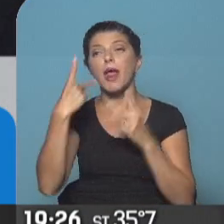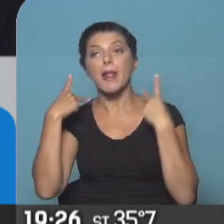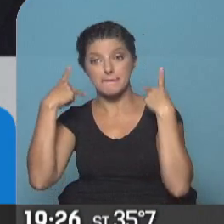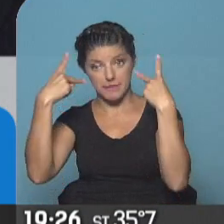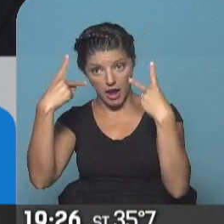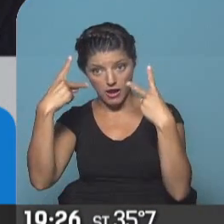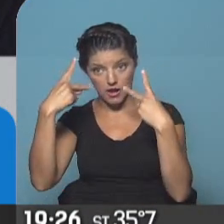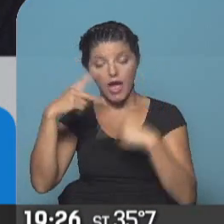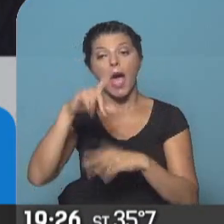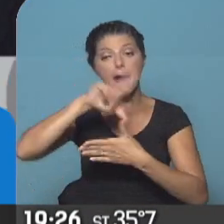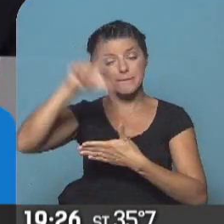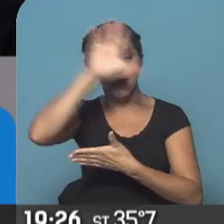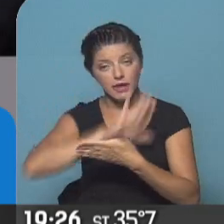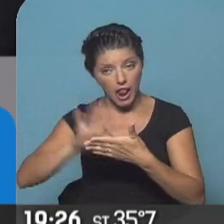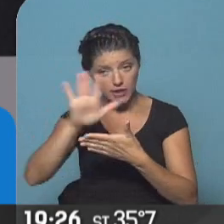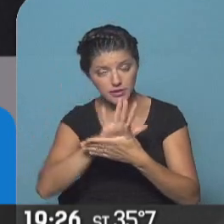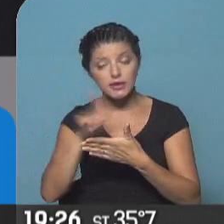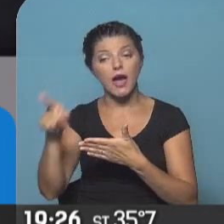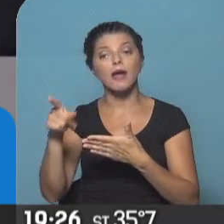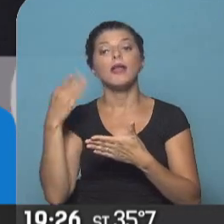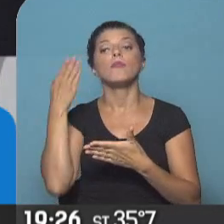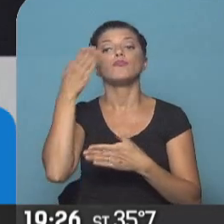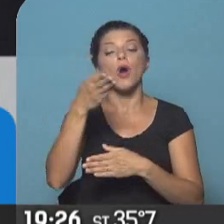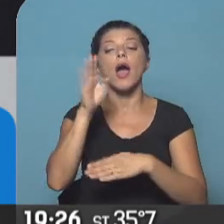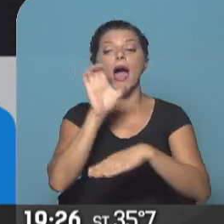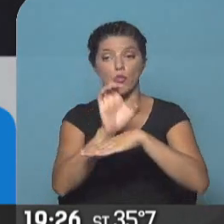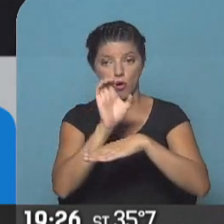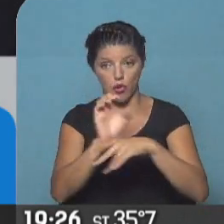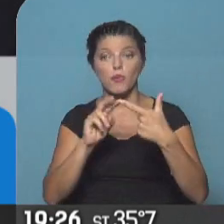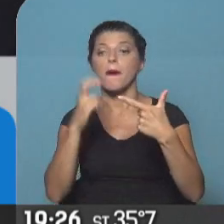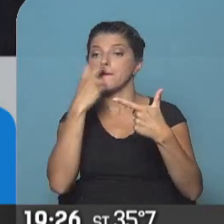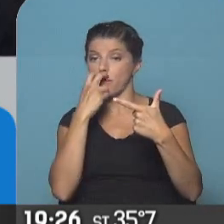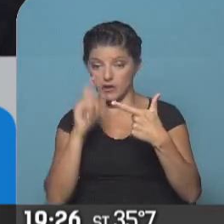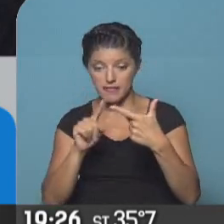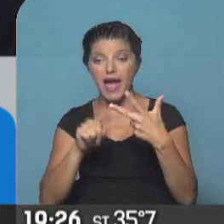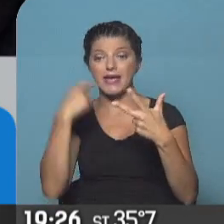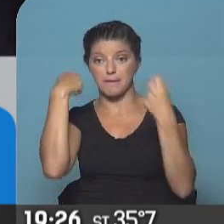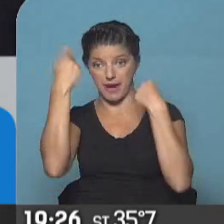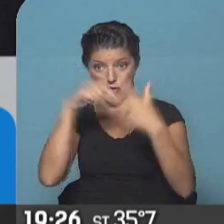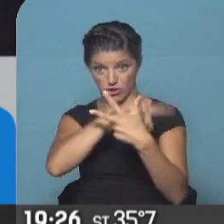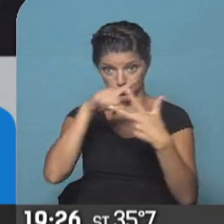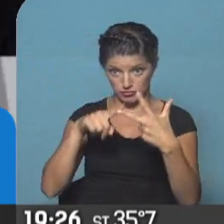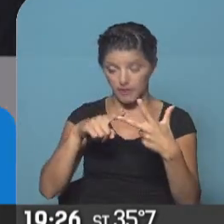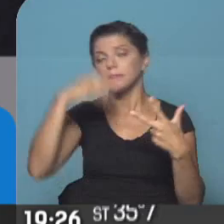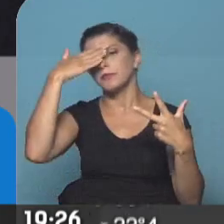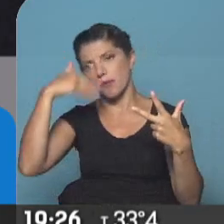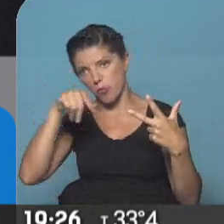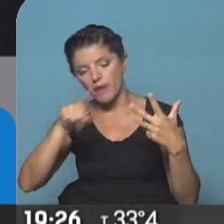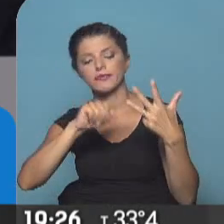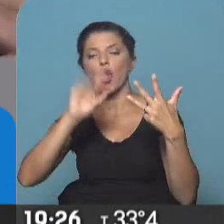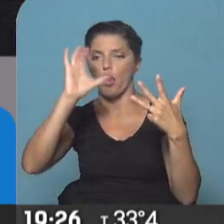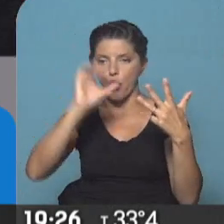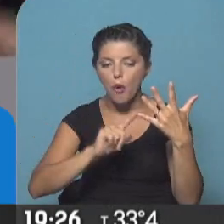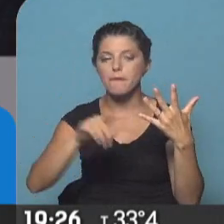bilaterales a América Latina fue a Ecuador, a Bolivia y a Paraguay. Después fue a Colombia, fue a